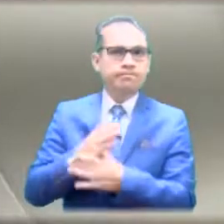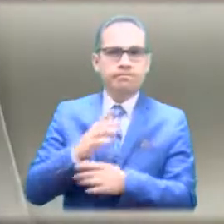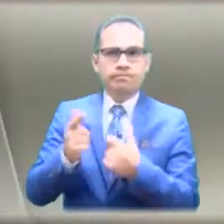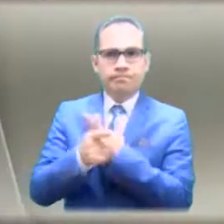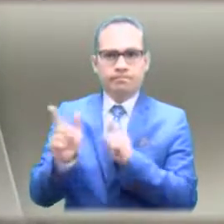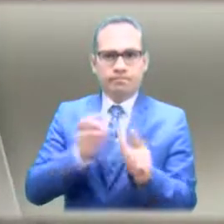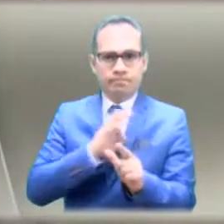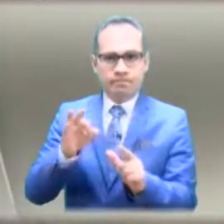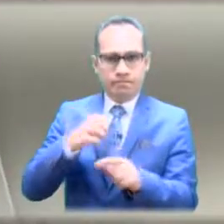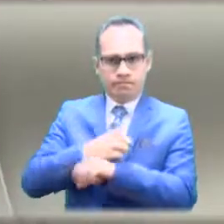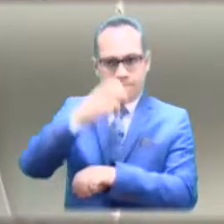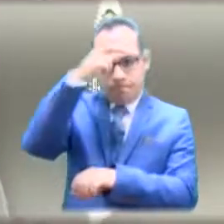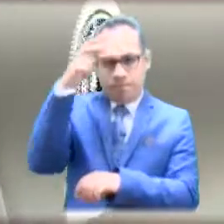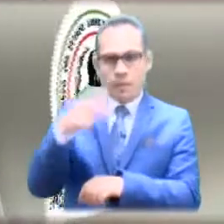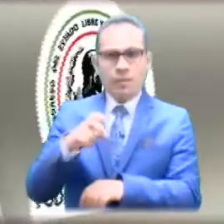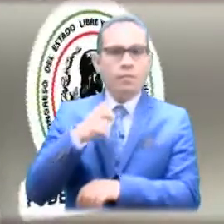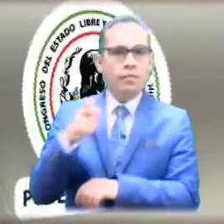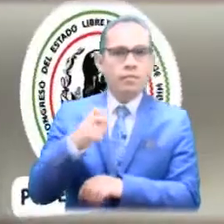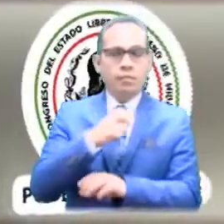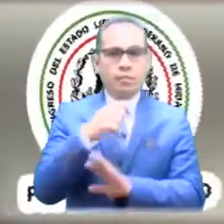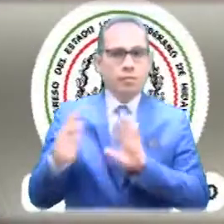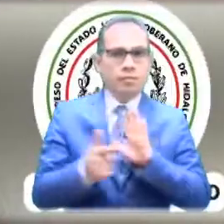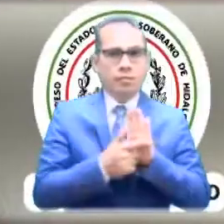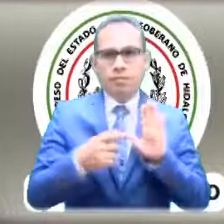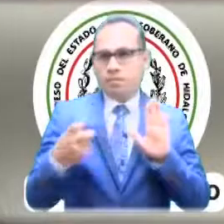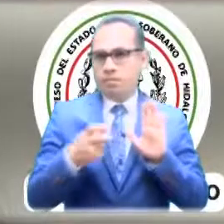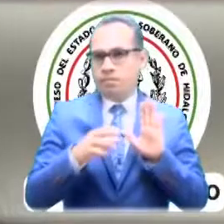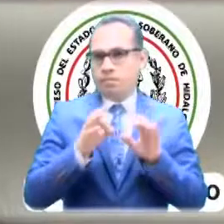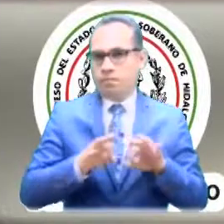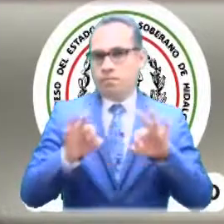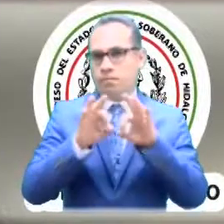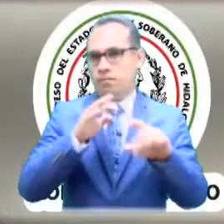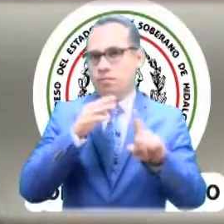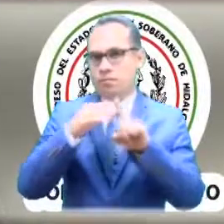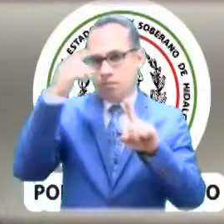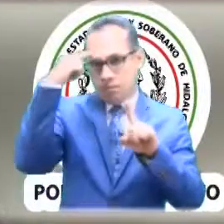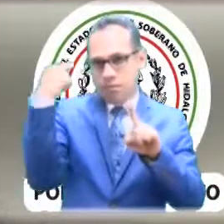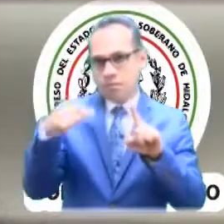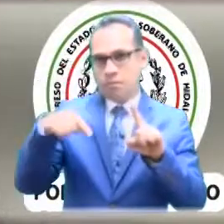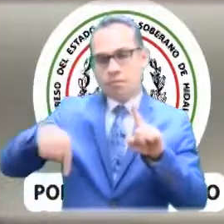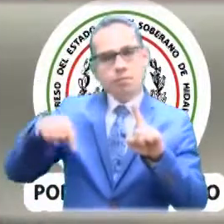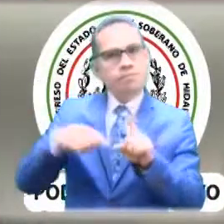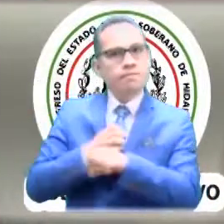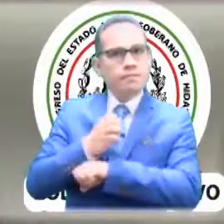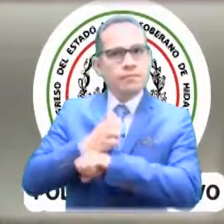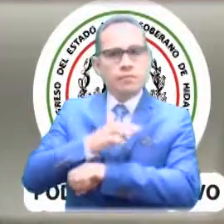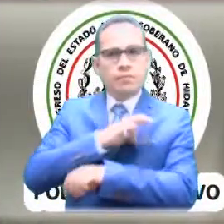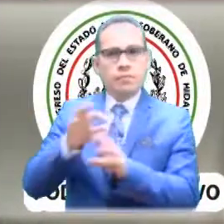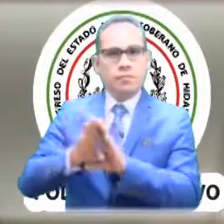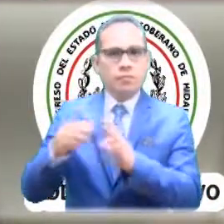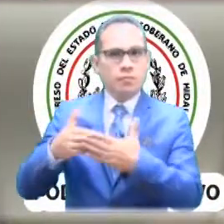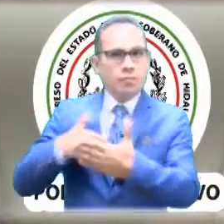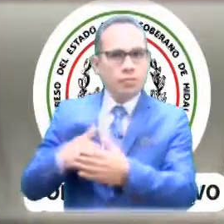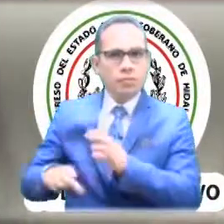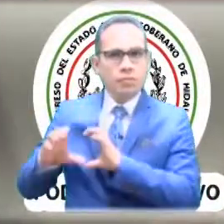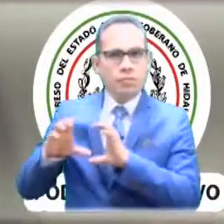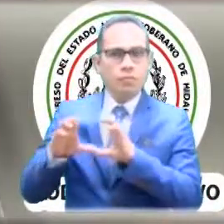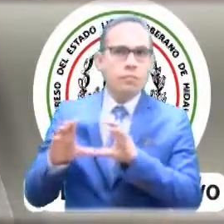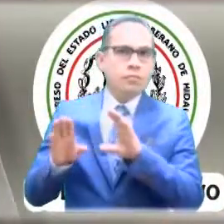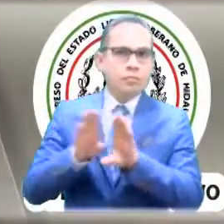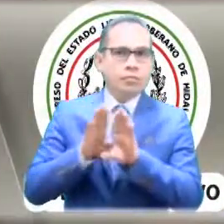establecer en el objeto de la ley la obligación que tiene el Estado de prevenir y sancionar cualquier acción u